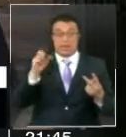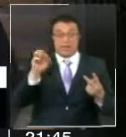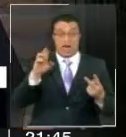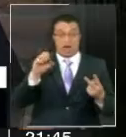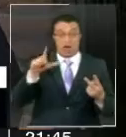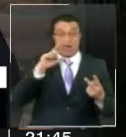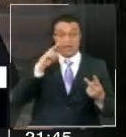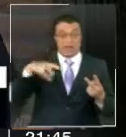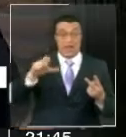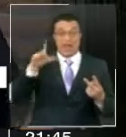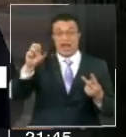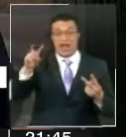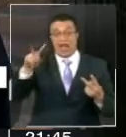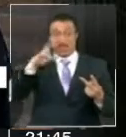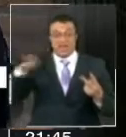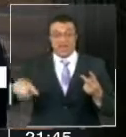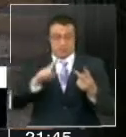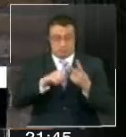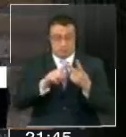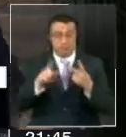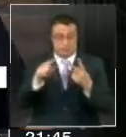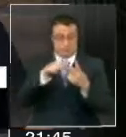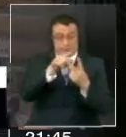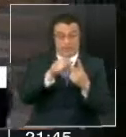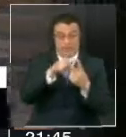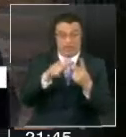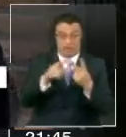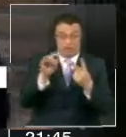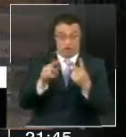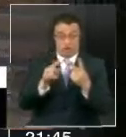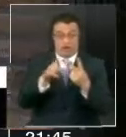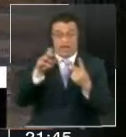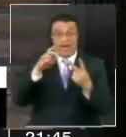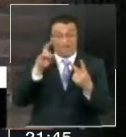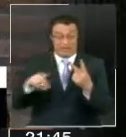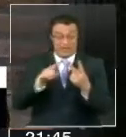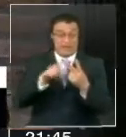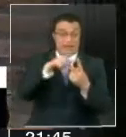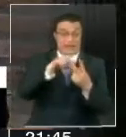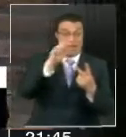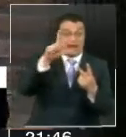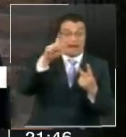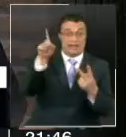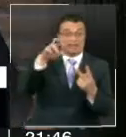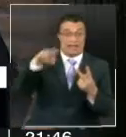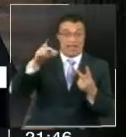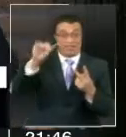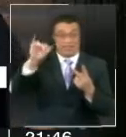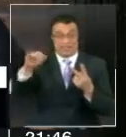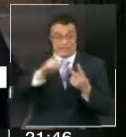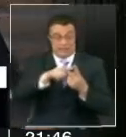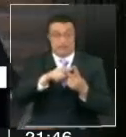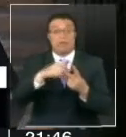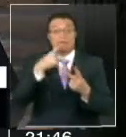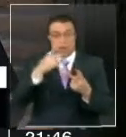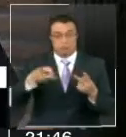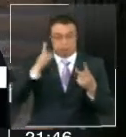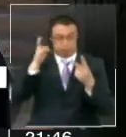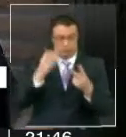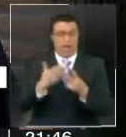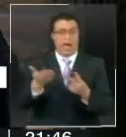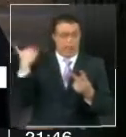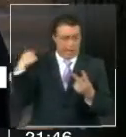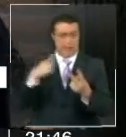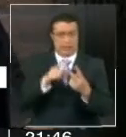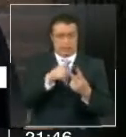Carolina Lavín. Y las dos personas, Carolina Lavín y Felipe Alessandri, estuvieron dispuestos antes